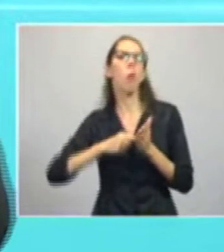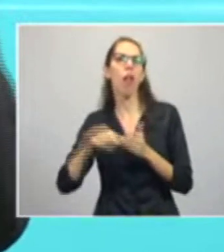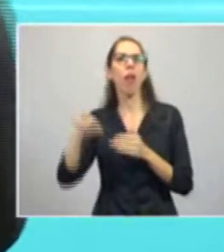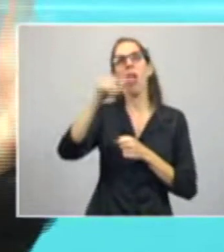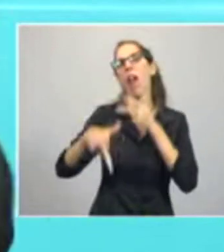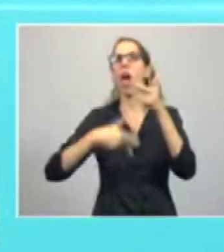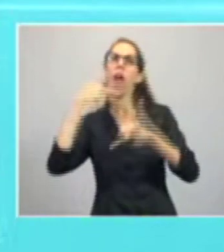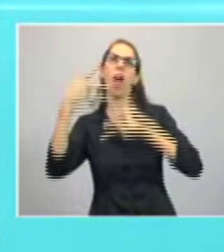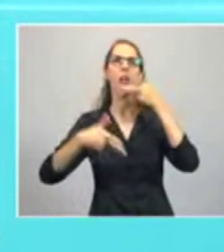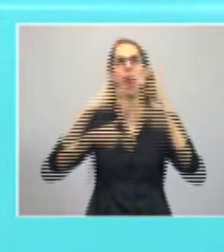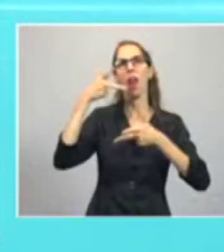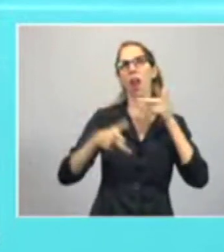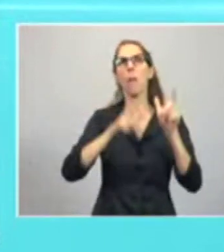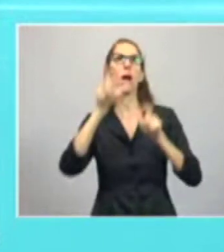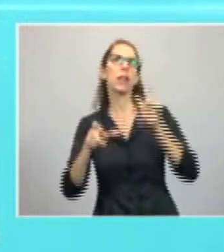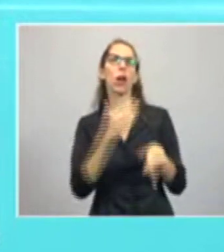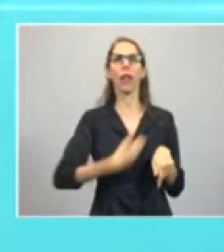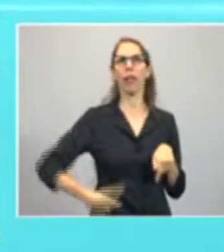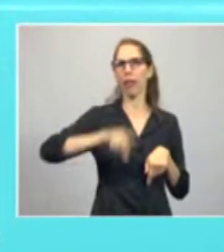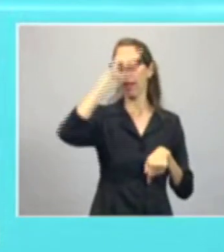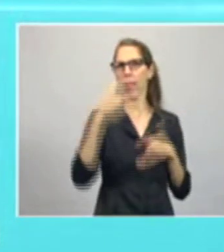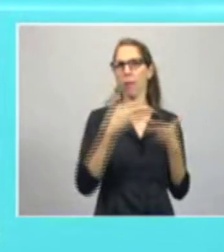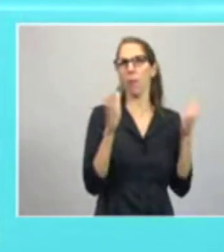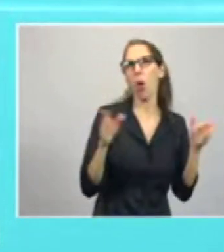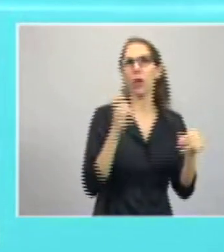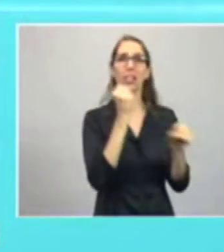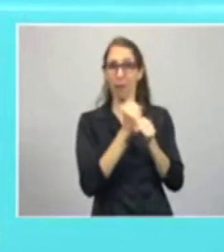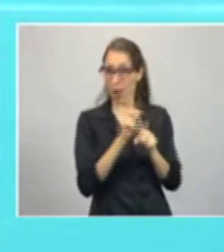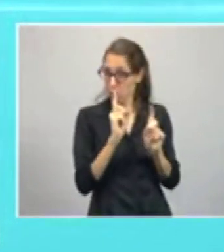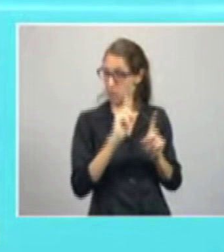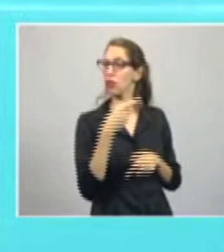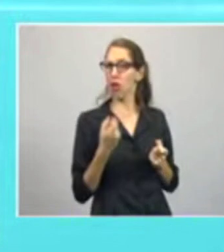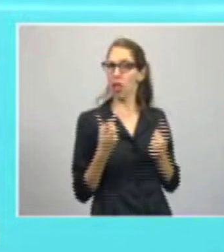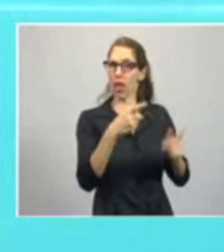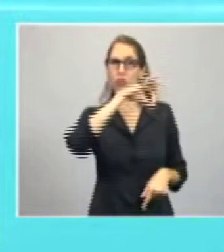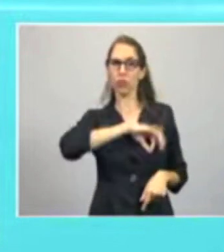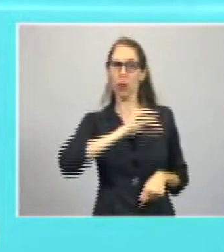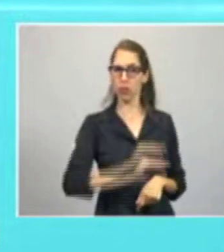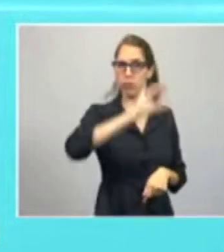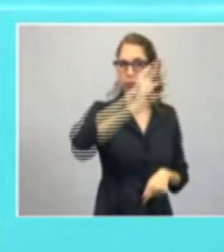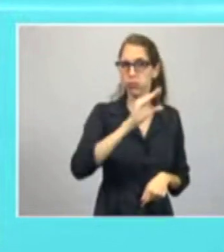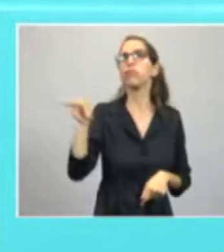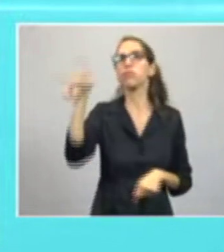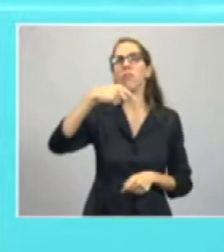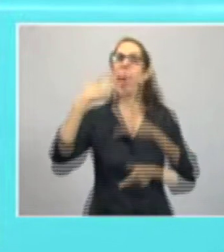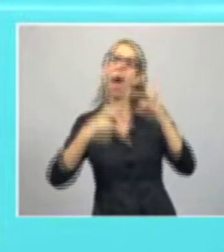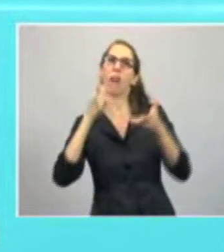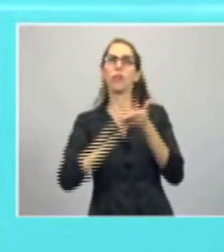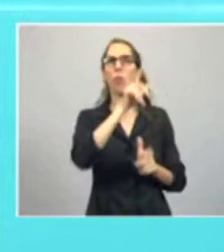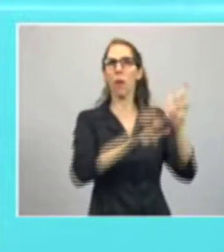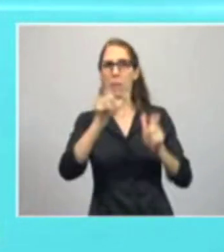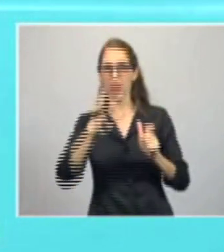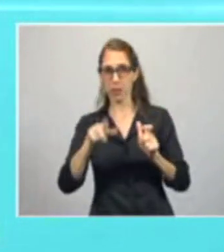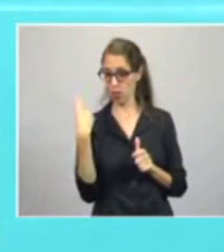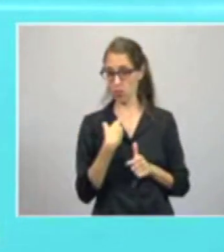empleados públicos, los trabajadores a los que acabamos de dar un incremento de sueldo, la Provincia de Buenos Aires junto con